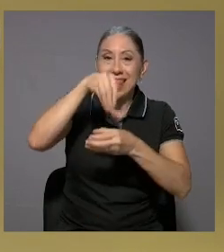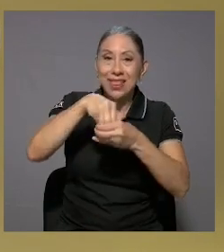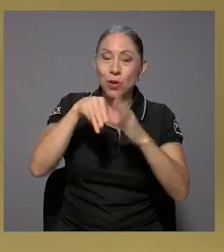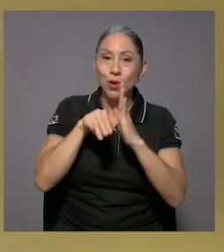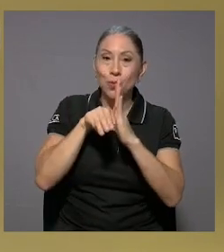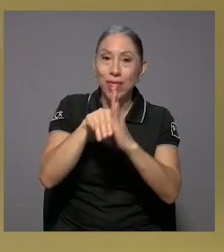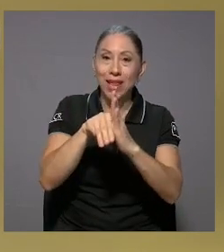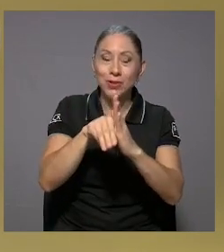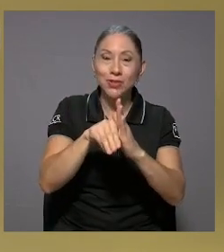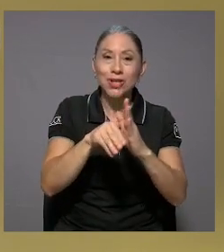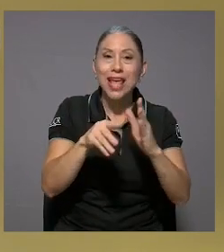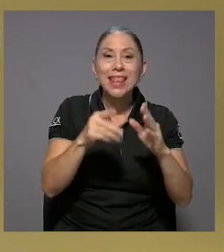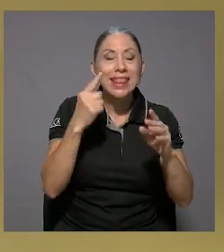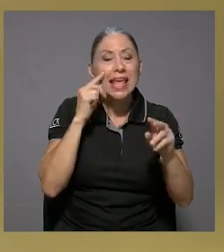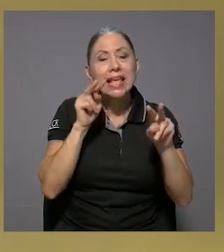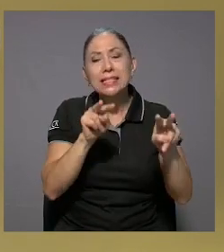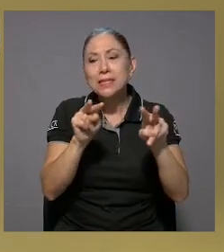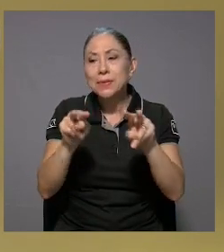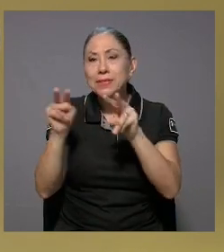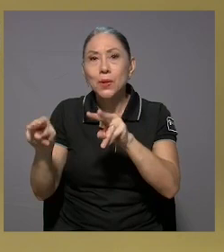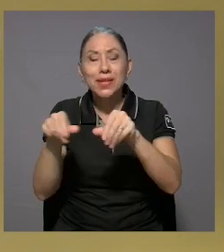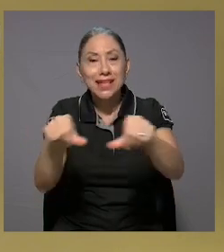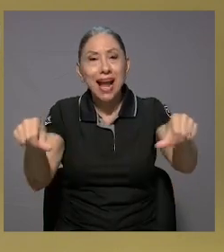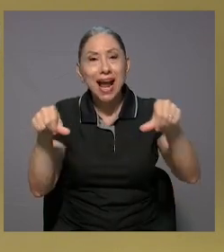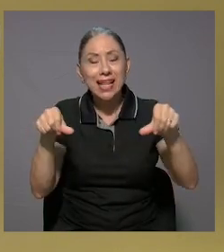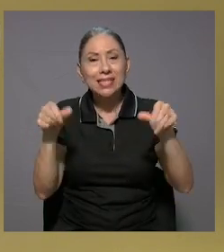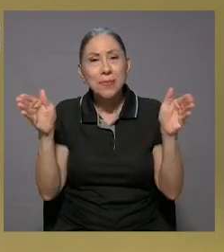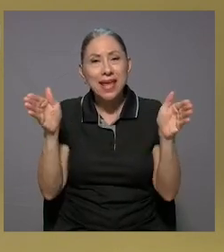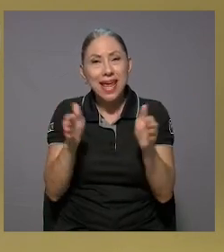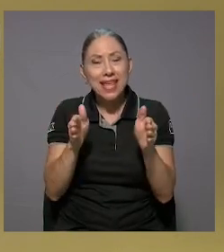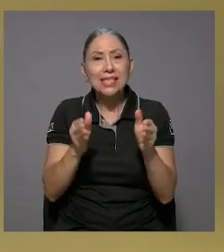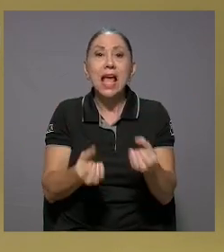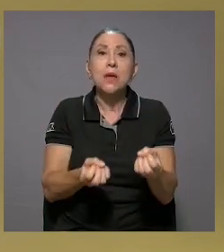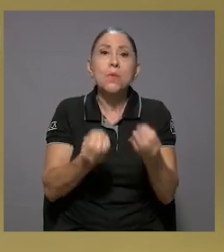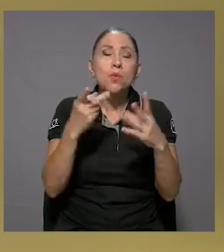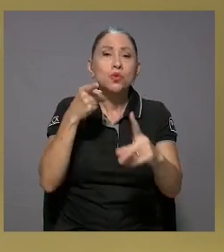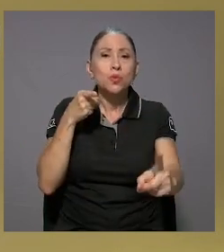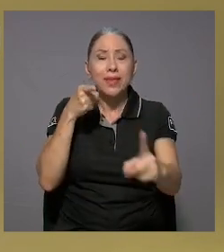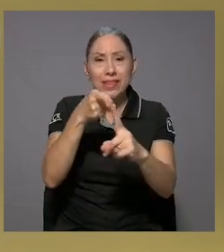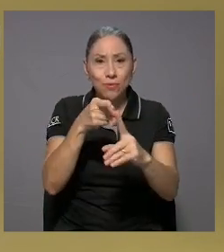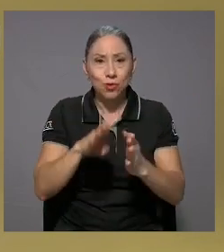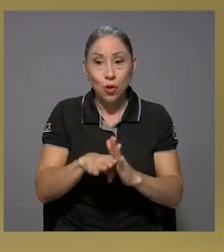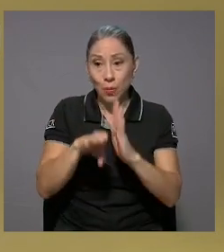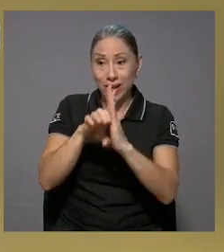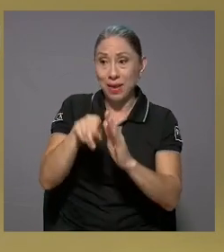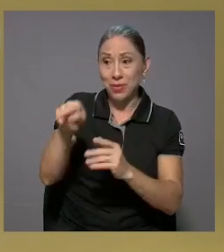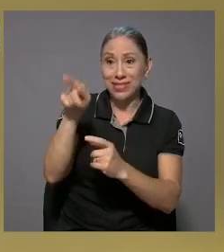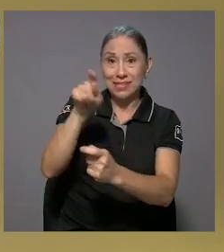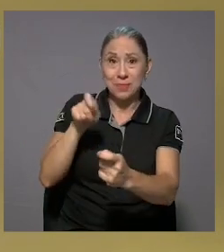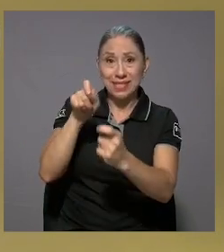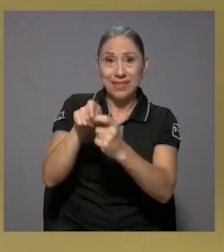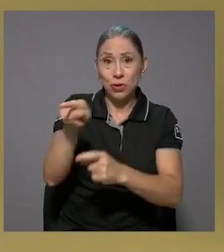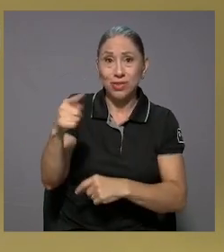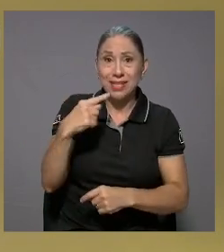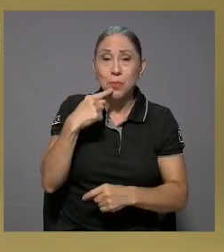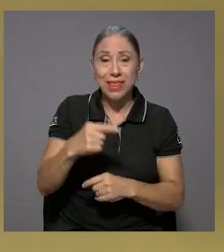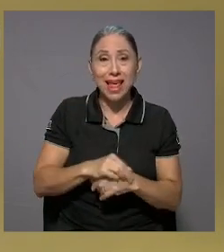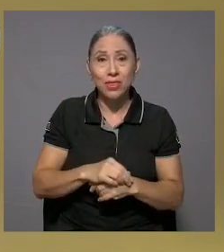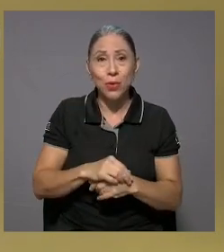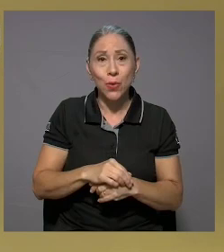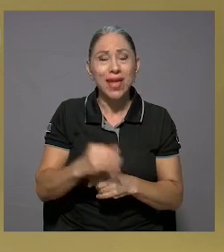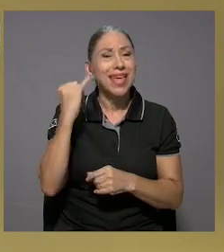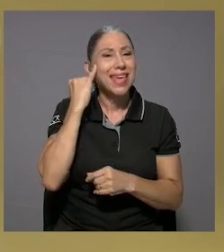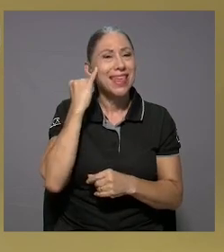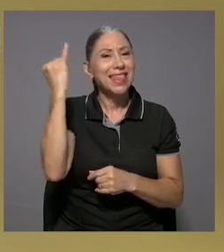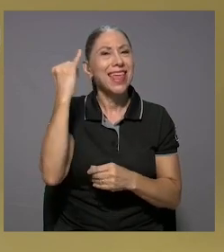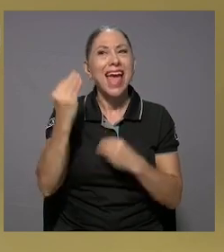áreas pequeñas hay muchísimos tipos con diferentes objetivos. Este específico del que usted está comentando, la